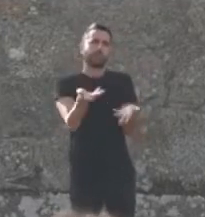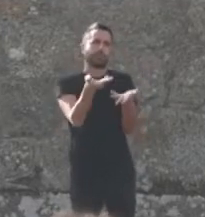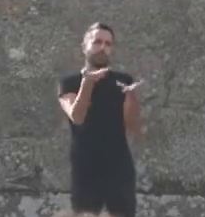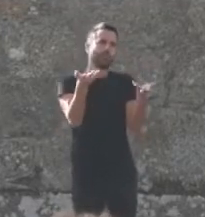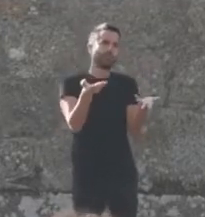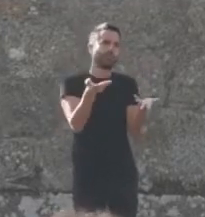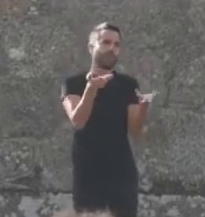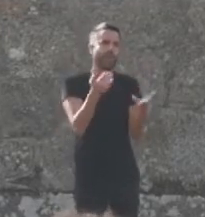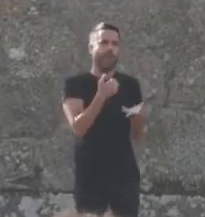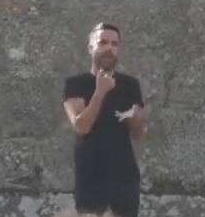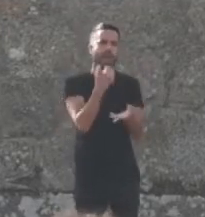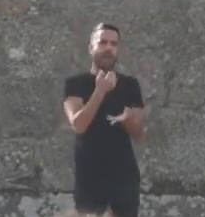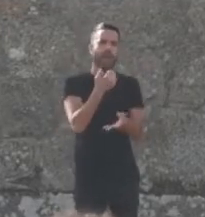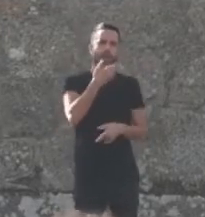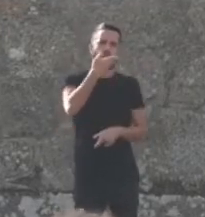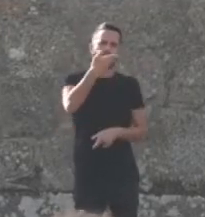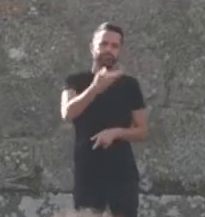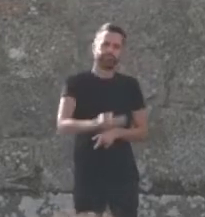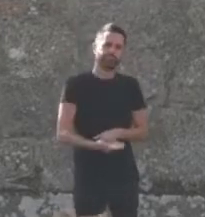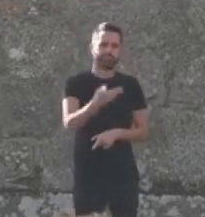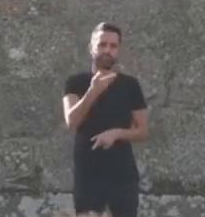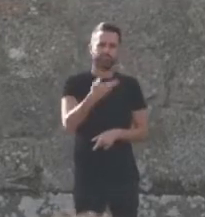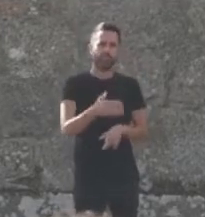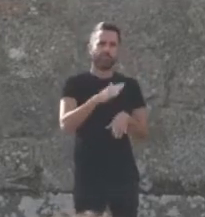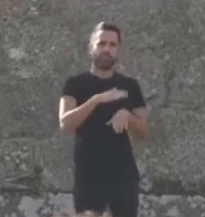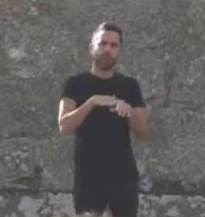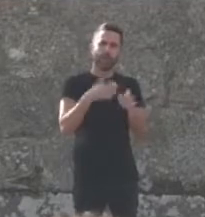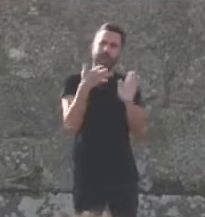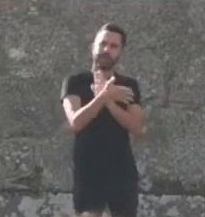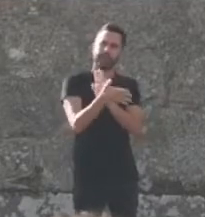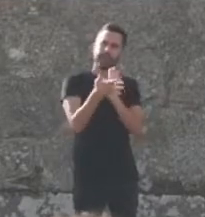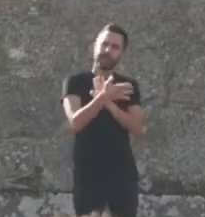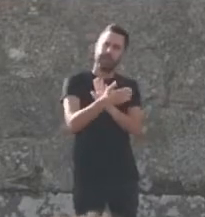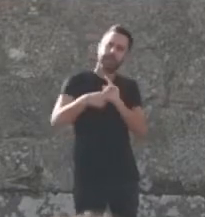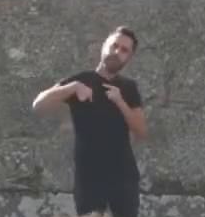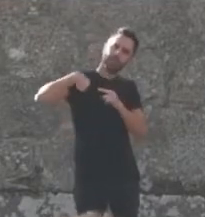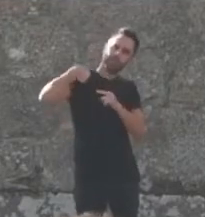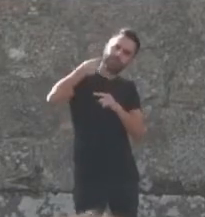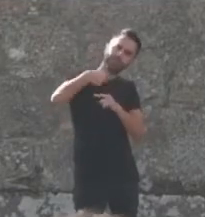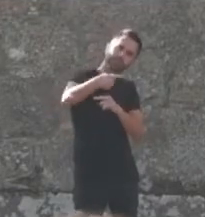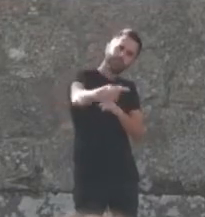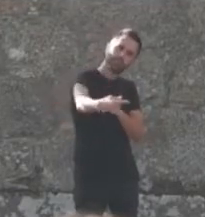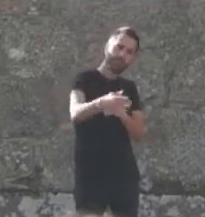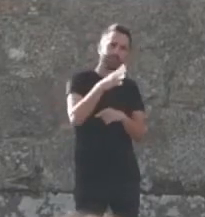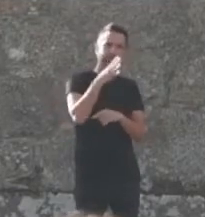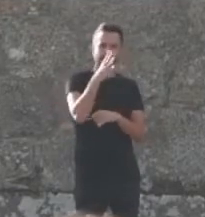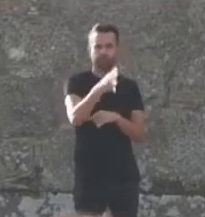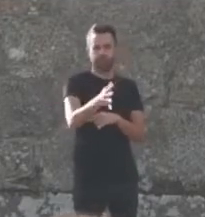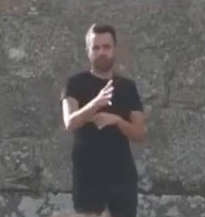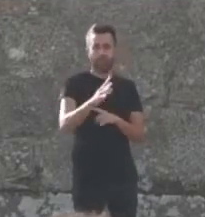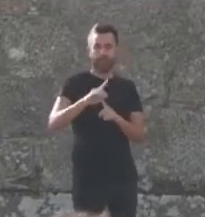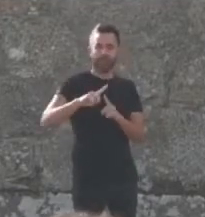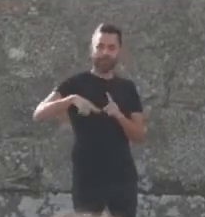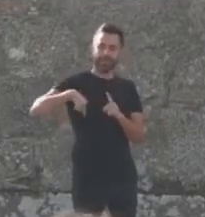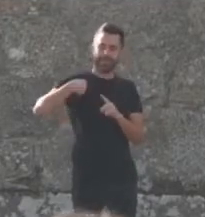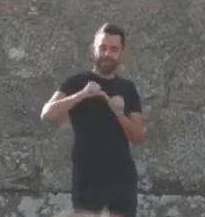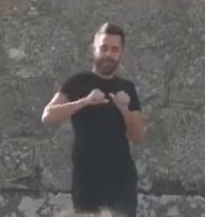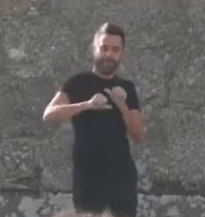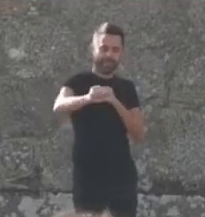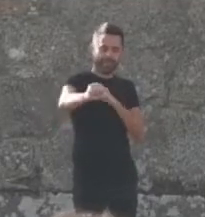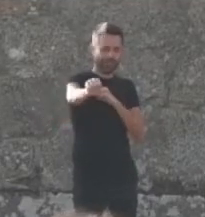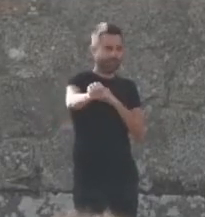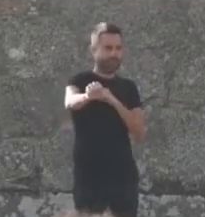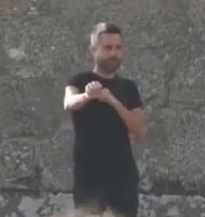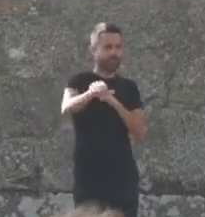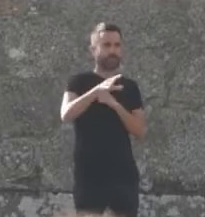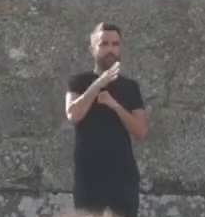un elemento absolutamente clave para explicar todo o que veu despois. Porque todo o que veu despois foi motivado